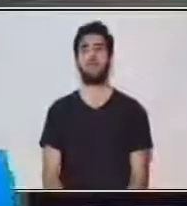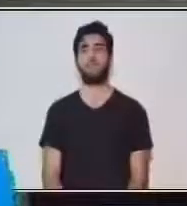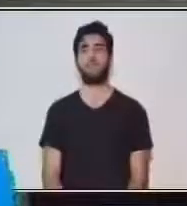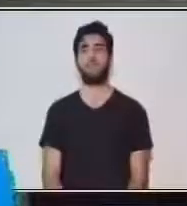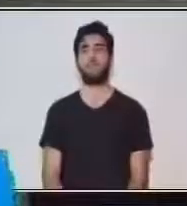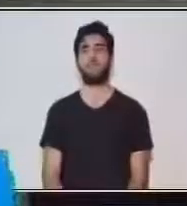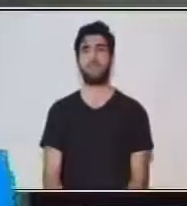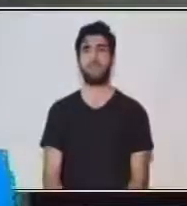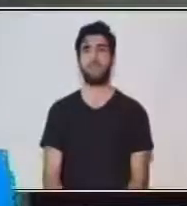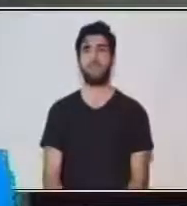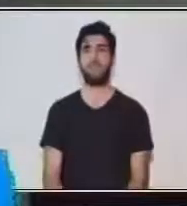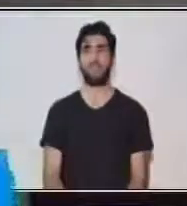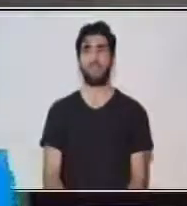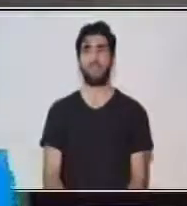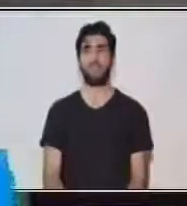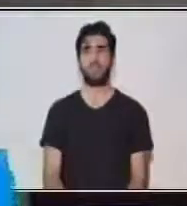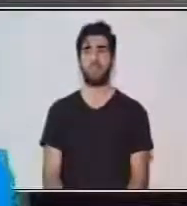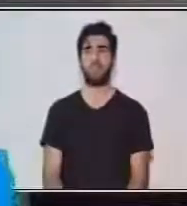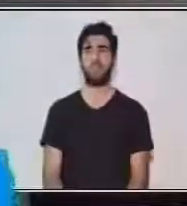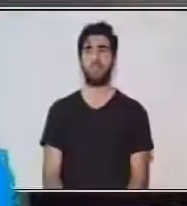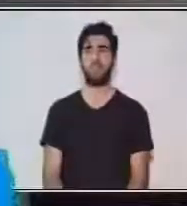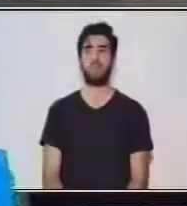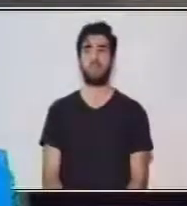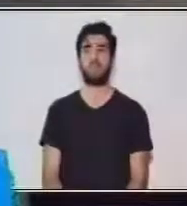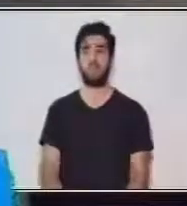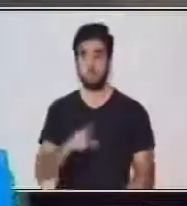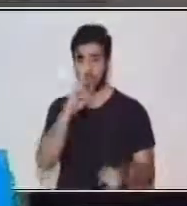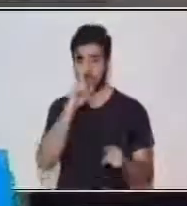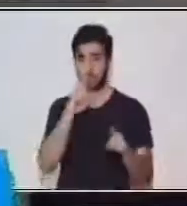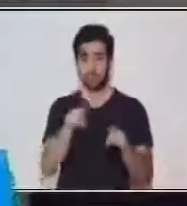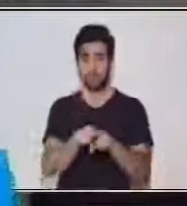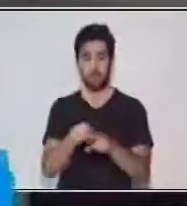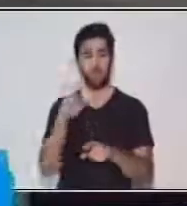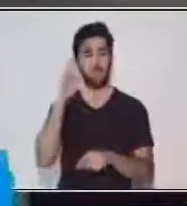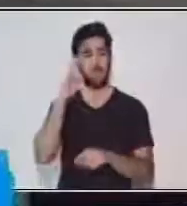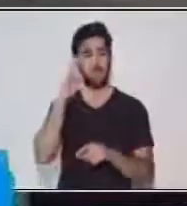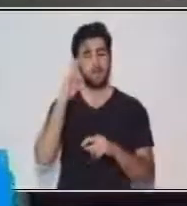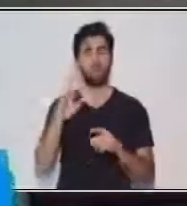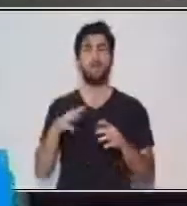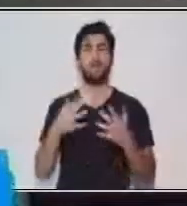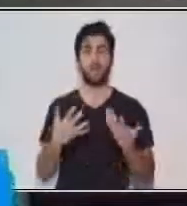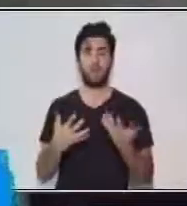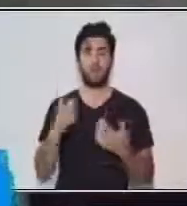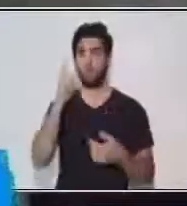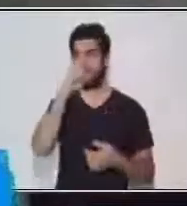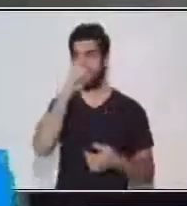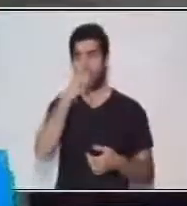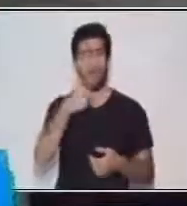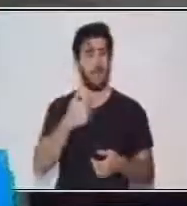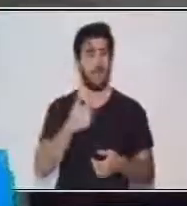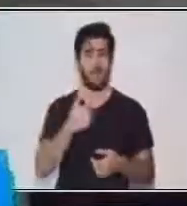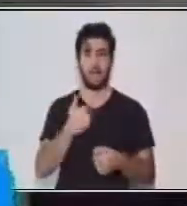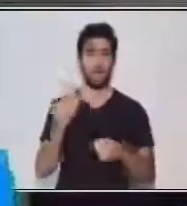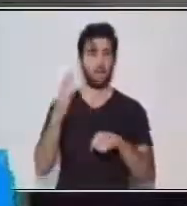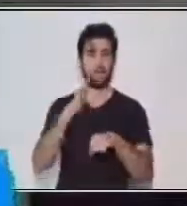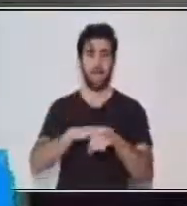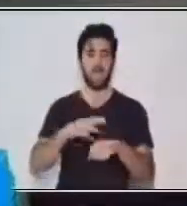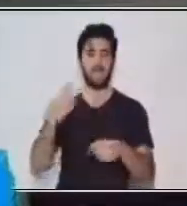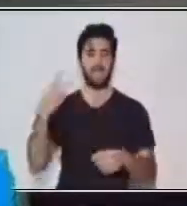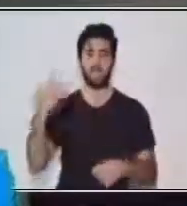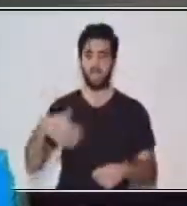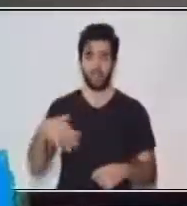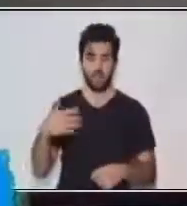Lo que conocemos como amplitud. También, recordemos, ya no hay más velocidad que lleve al objeto hacia